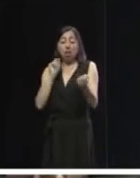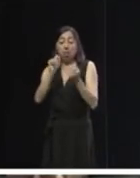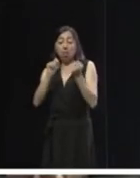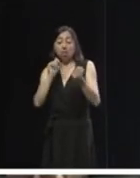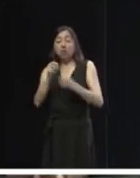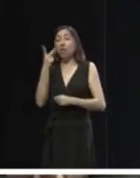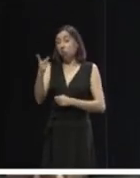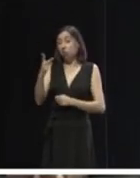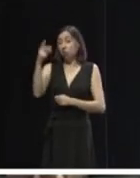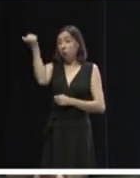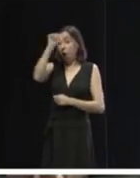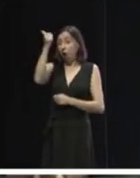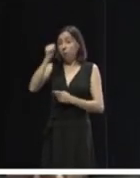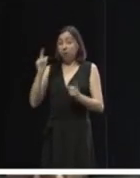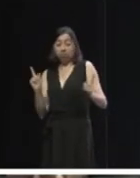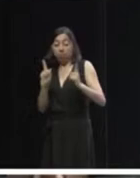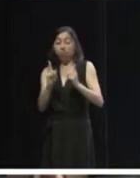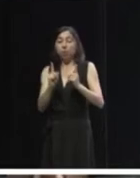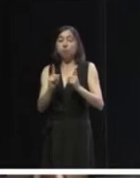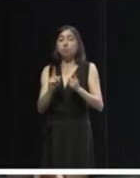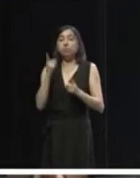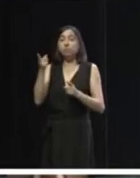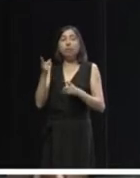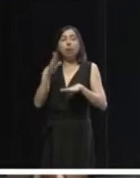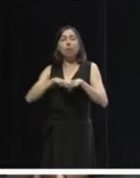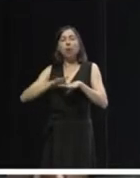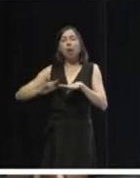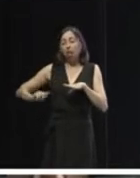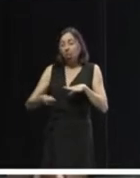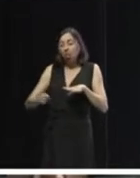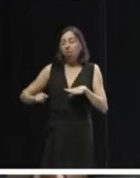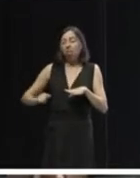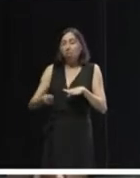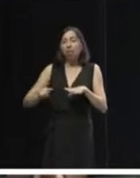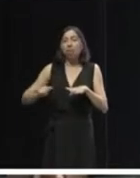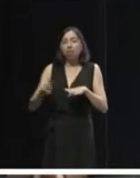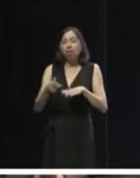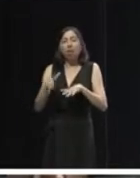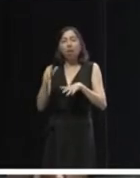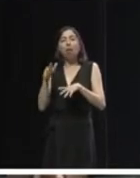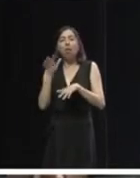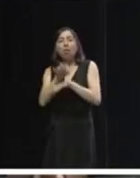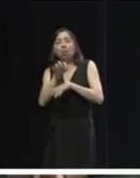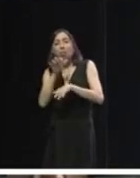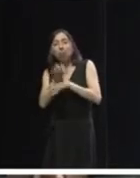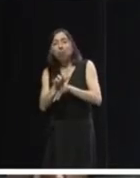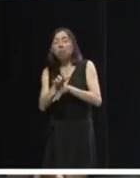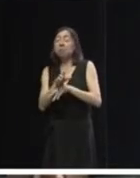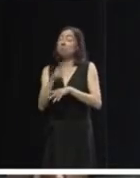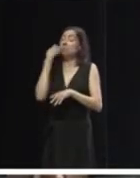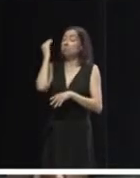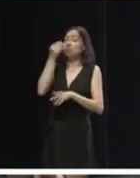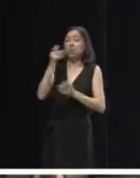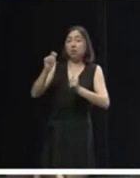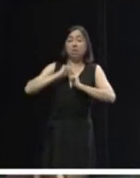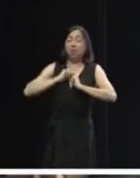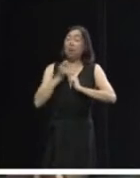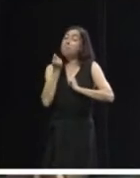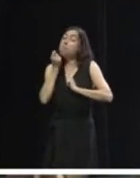hombres, convertidos en zascas entre ellos, van a aportar muy poco a nuestro